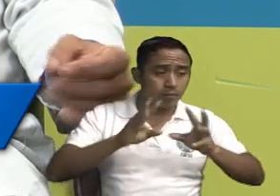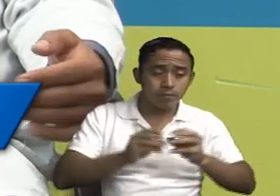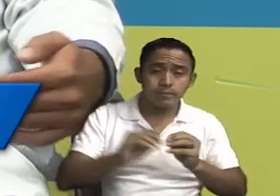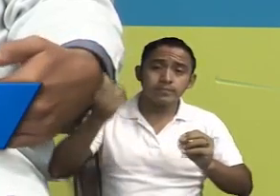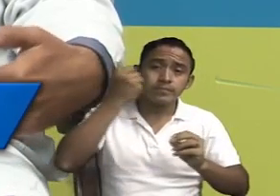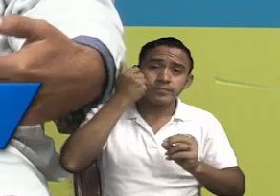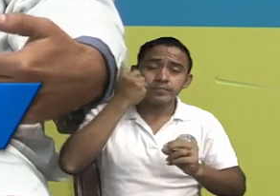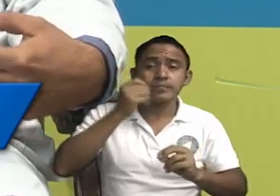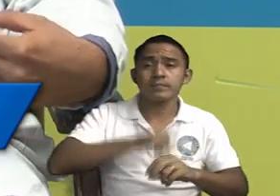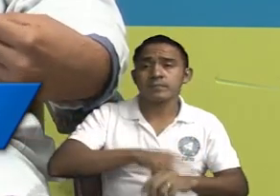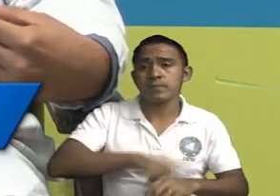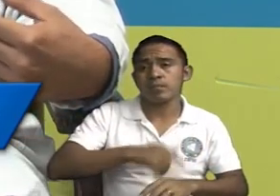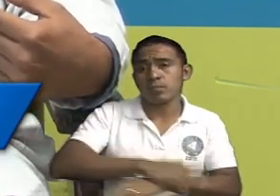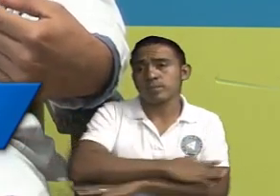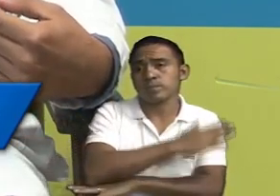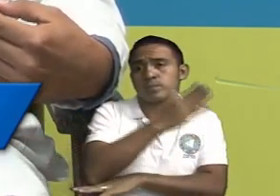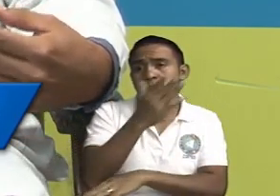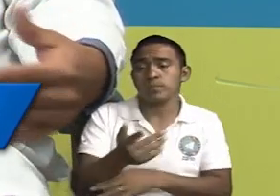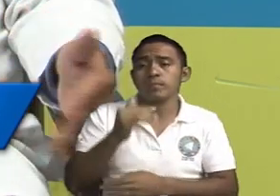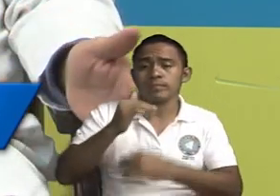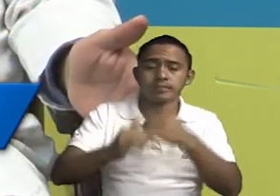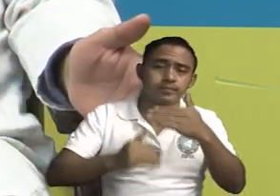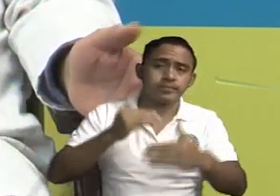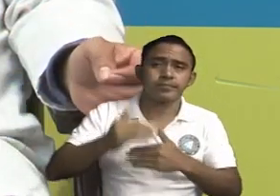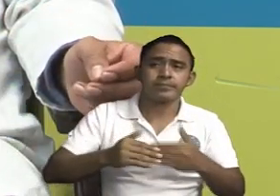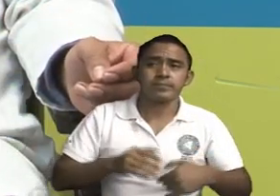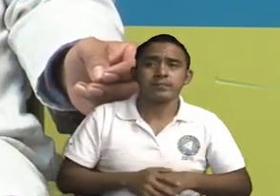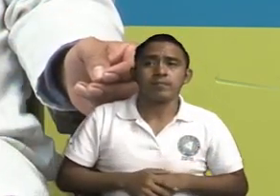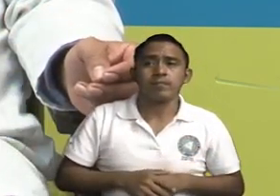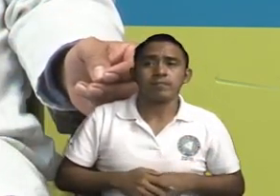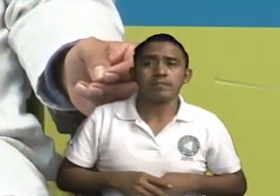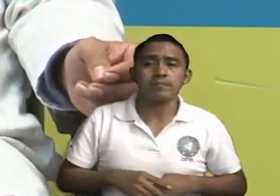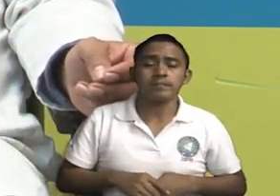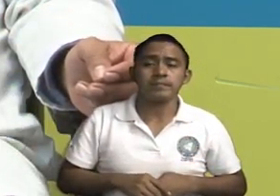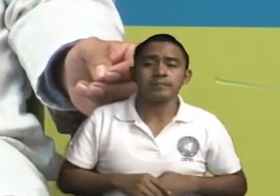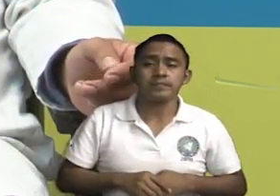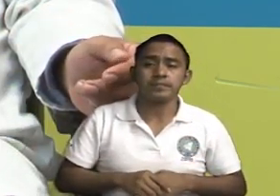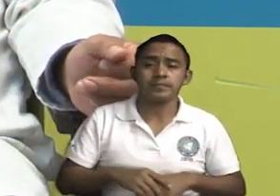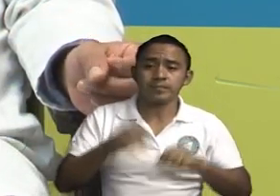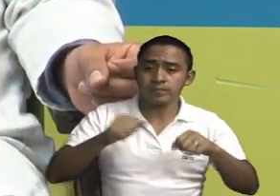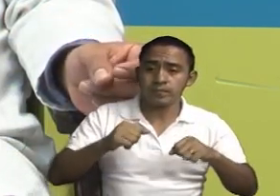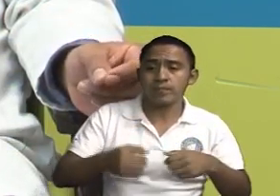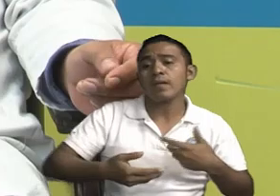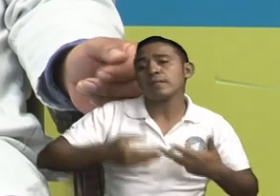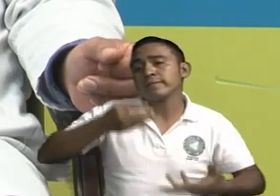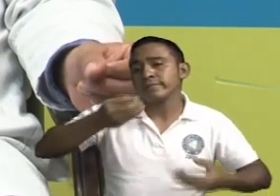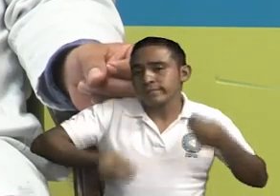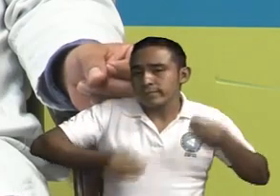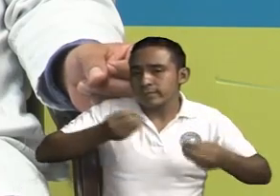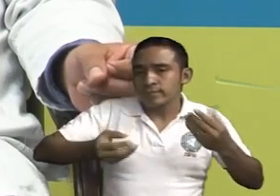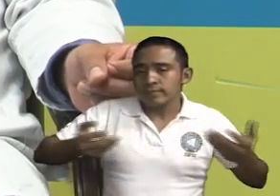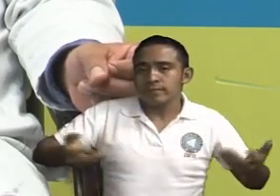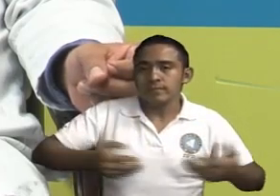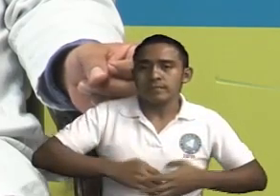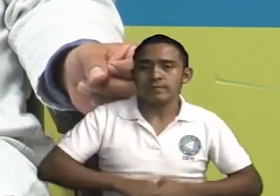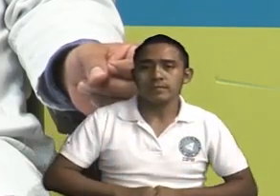largo de que se van evolucionando y va corriendo el tiempo, puede ocasionar, dependiendo de su